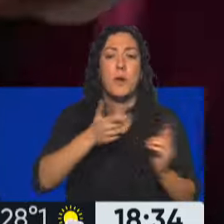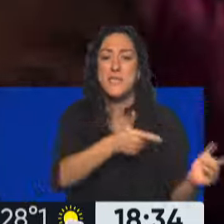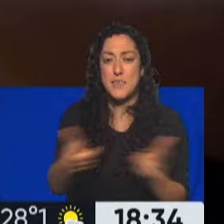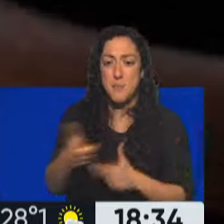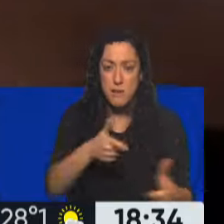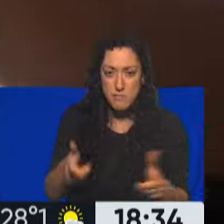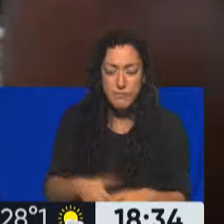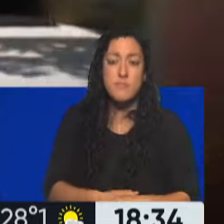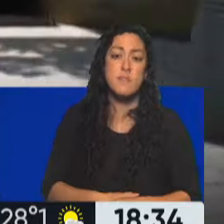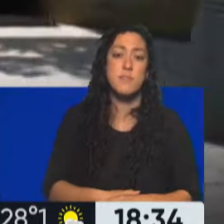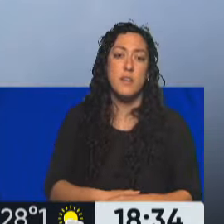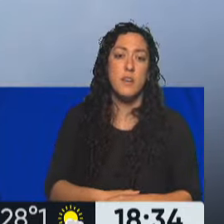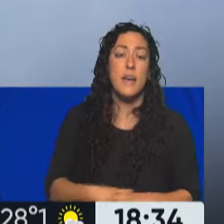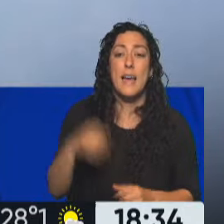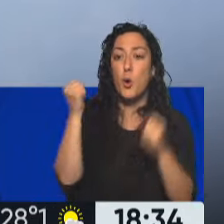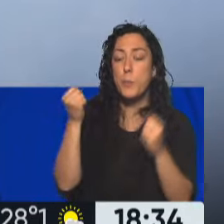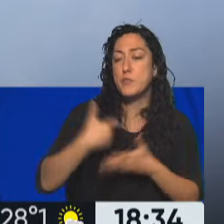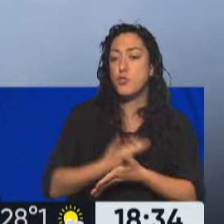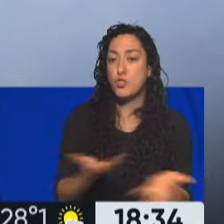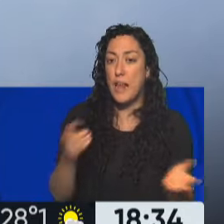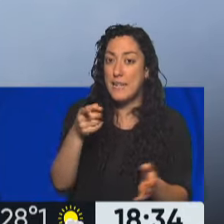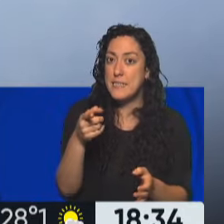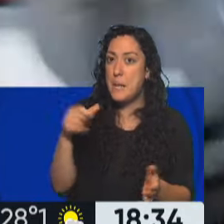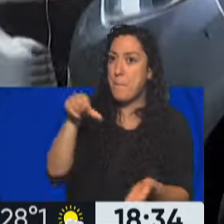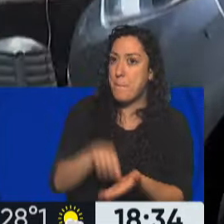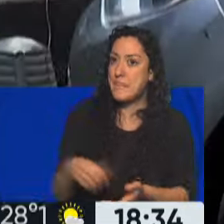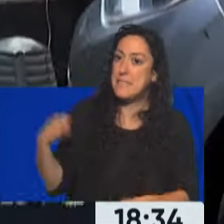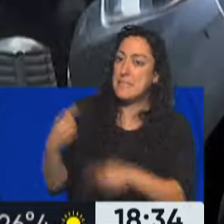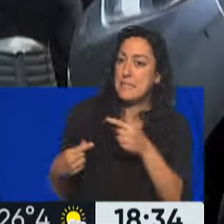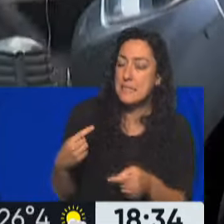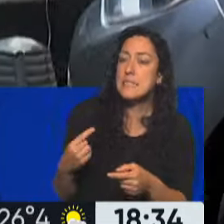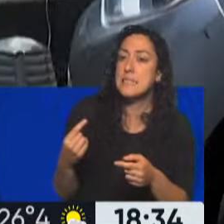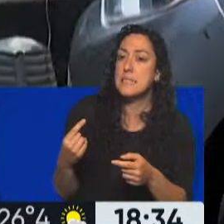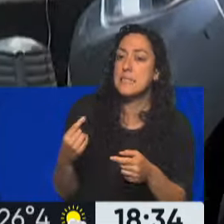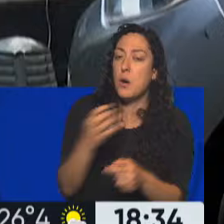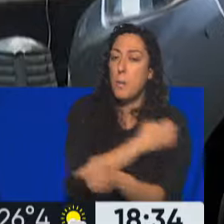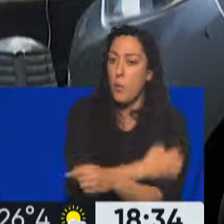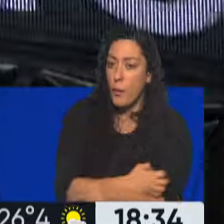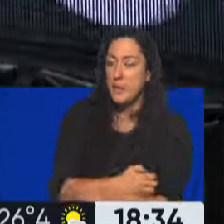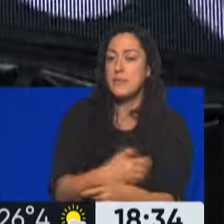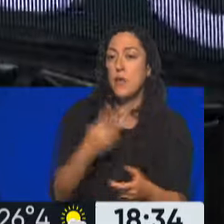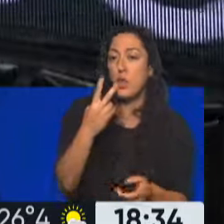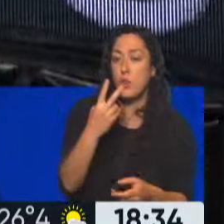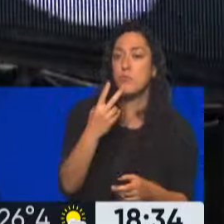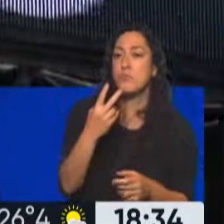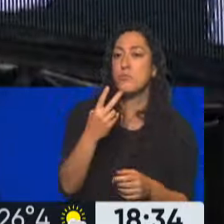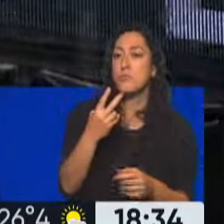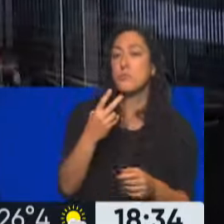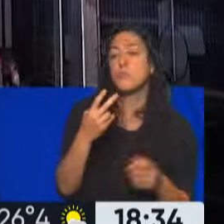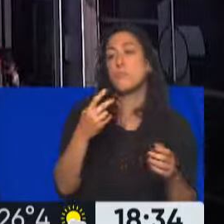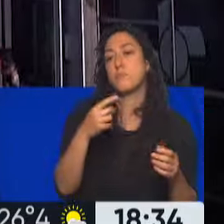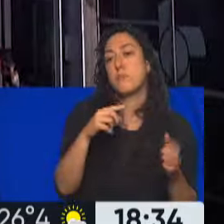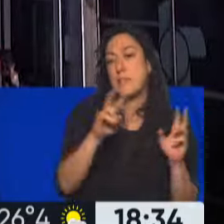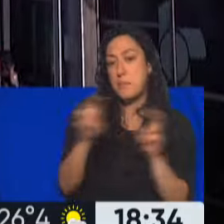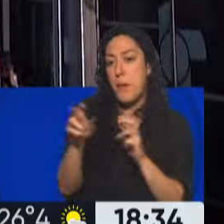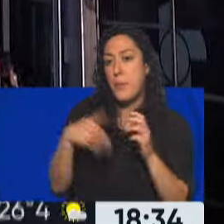En lo económico-social, Sheinbaum hereda un país con un peso fuerte y con la pobreza en baja, dos puntos que buscará afianzar.